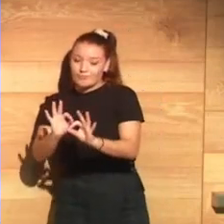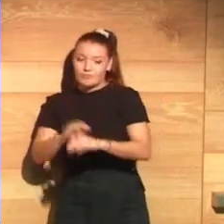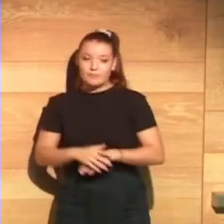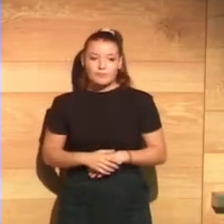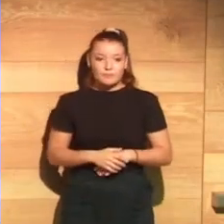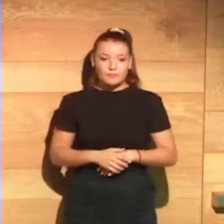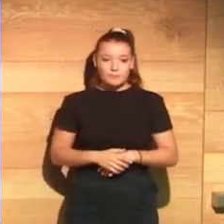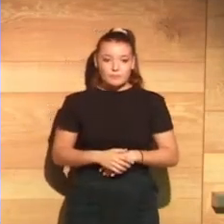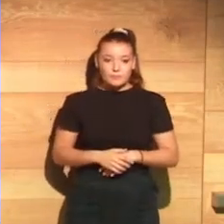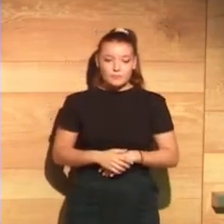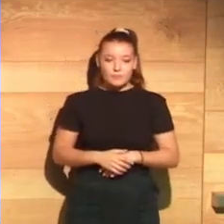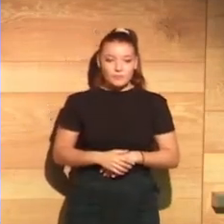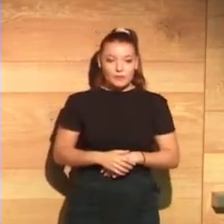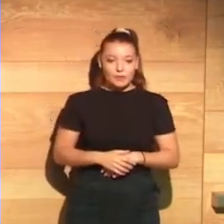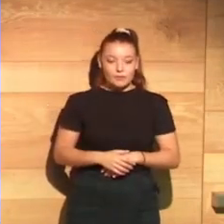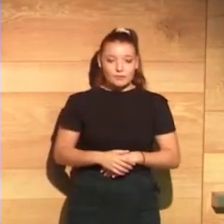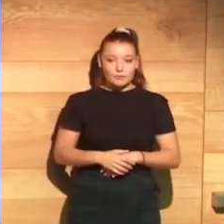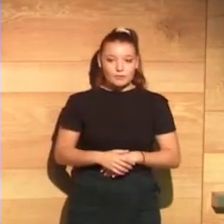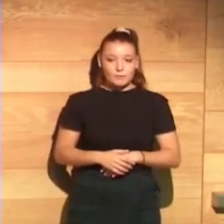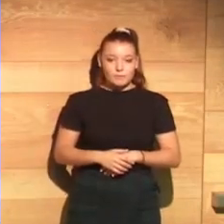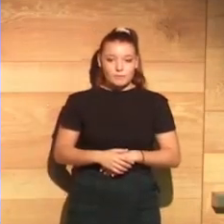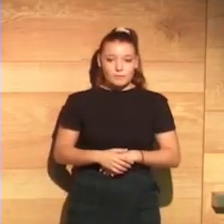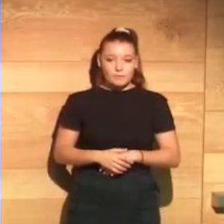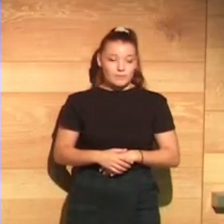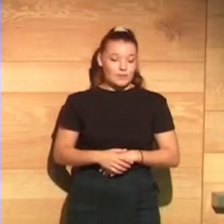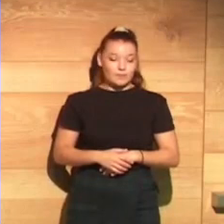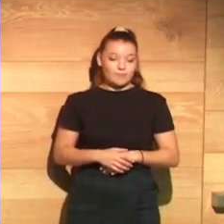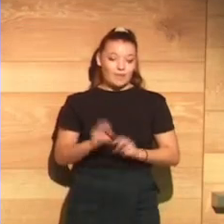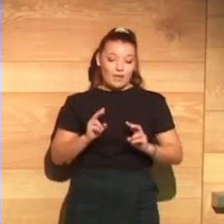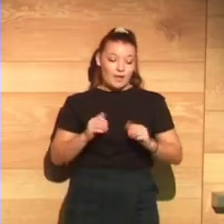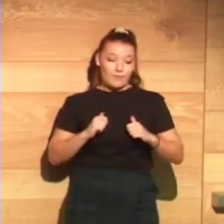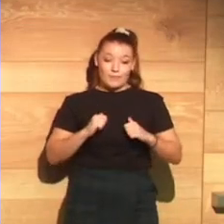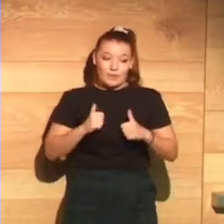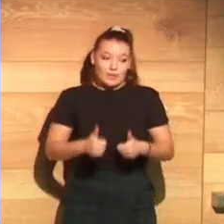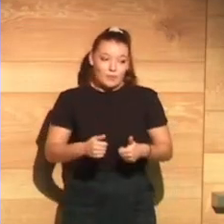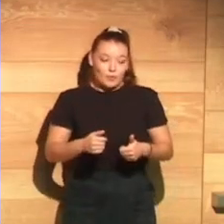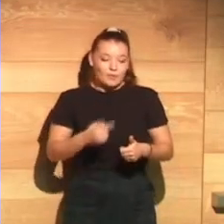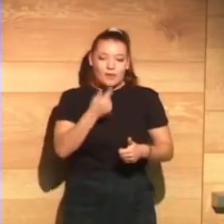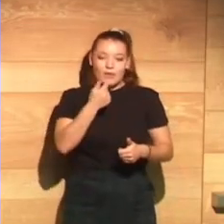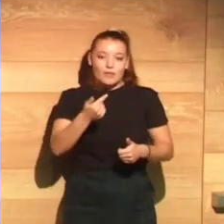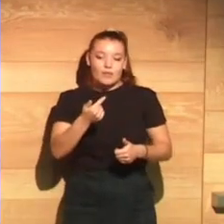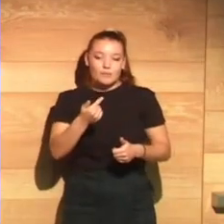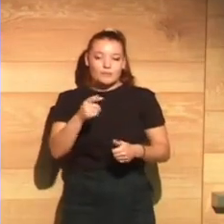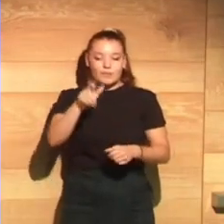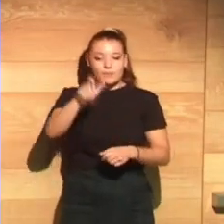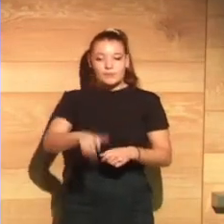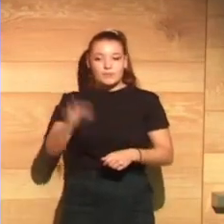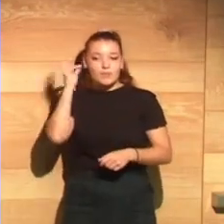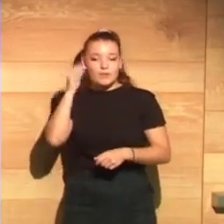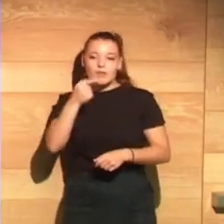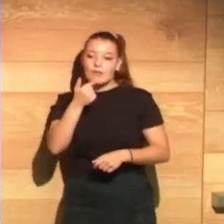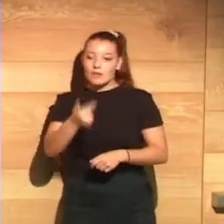esa inteligencia es como la más fácil de ver a priori, ¿no? Cuando te dicen, es que leía un montón, o